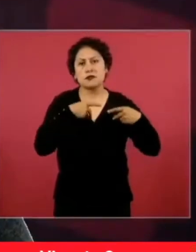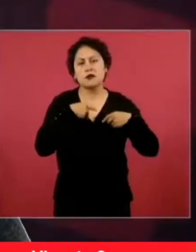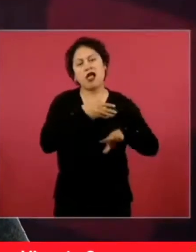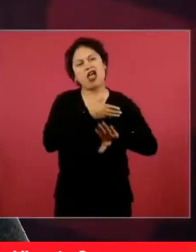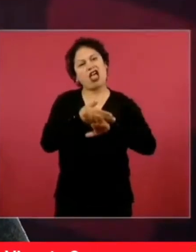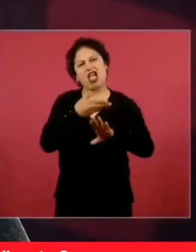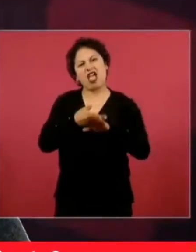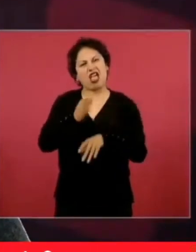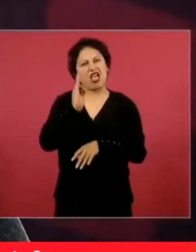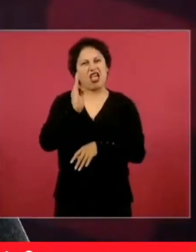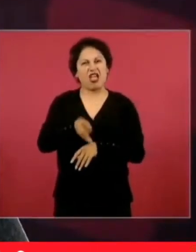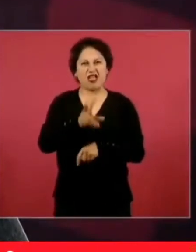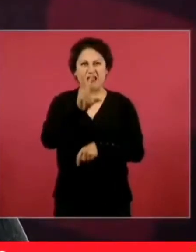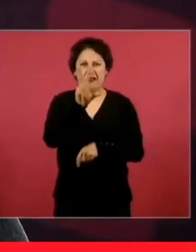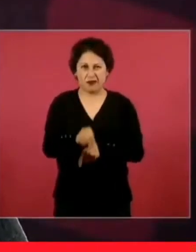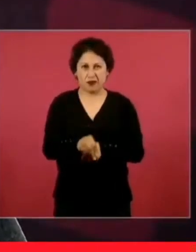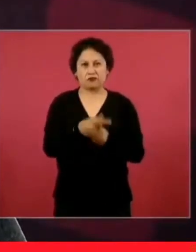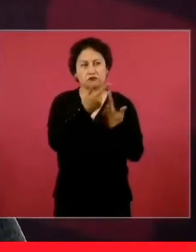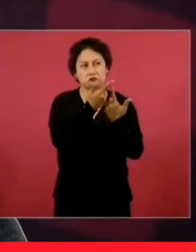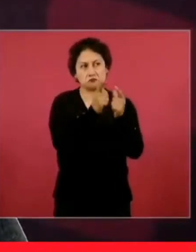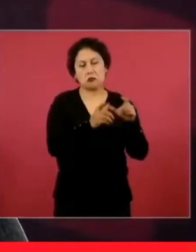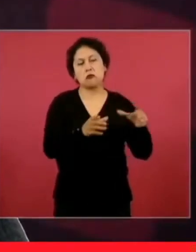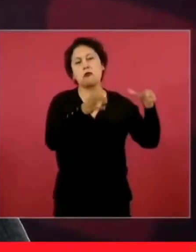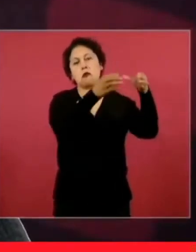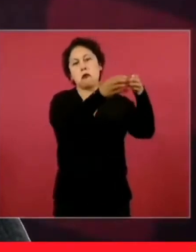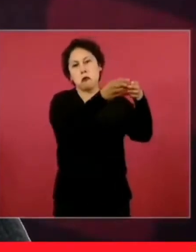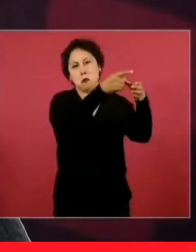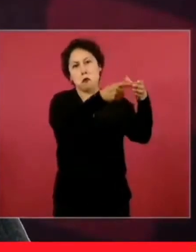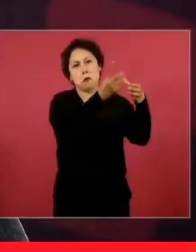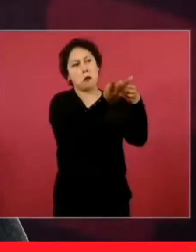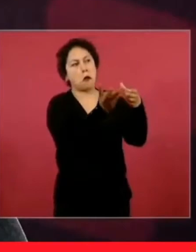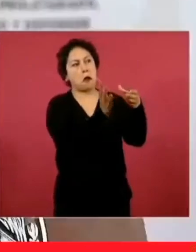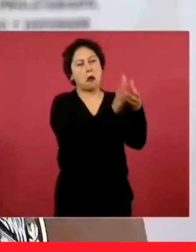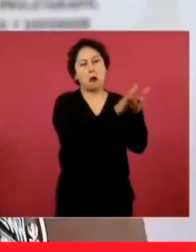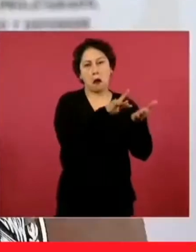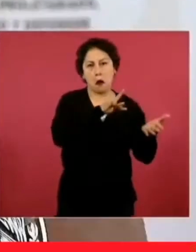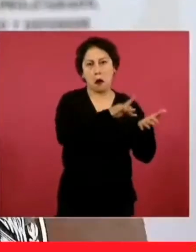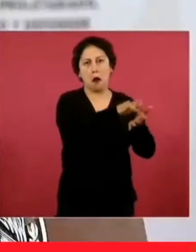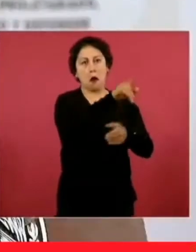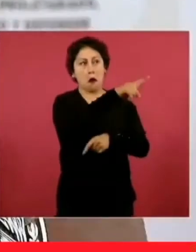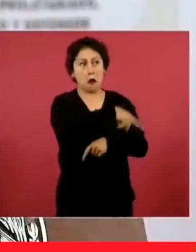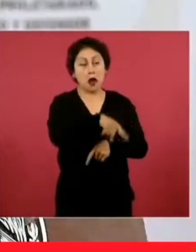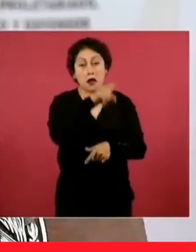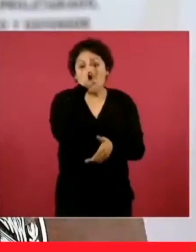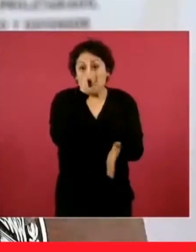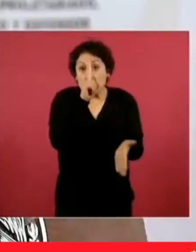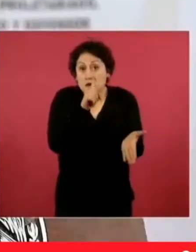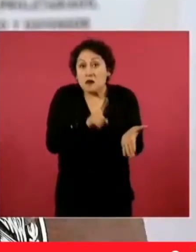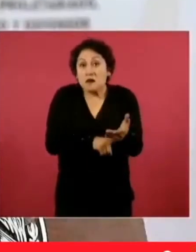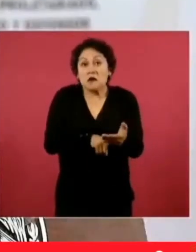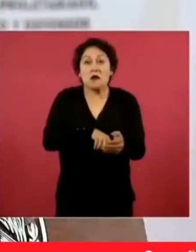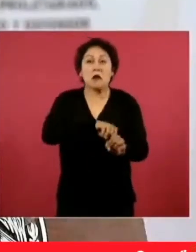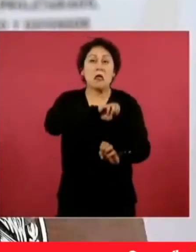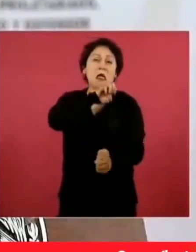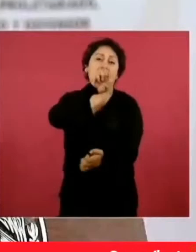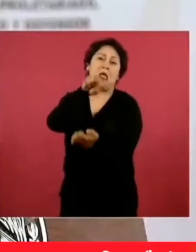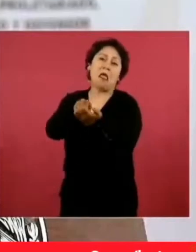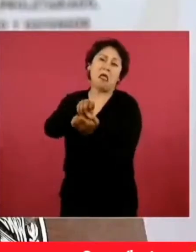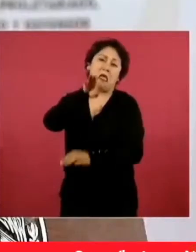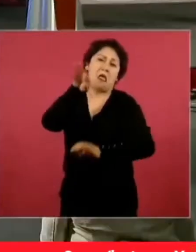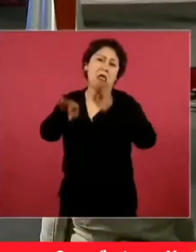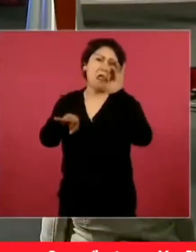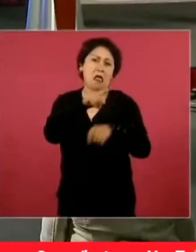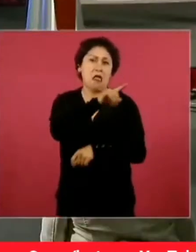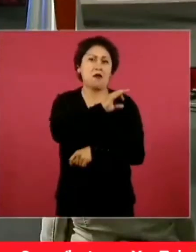la oposición y algunos grupos oligárquicos creen que se vale todo. Jueces que invaden